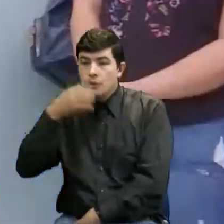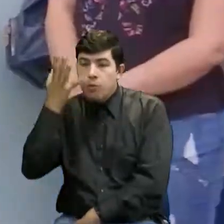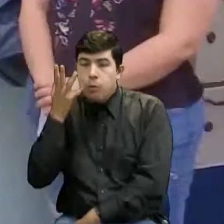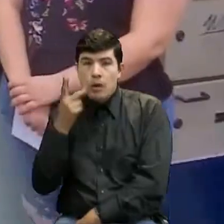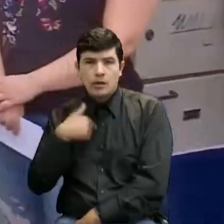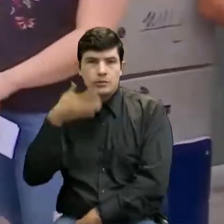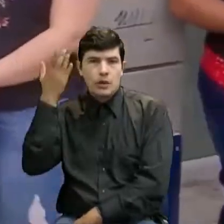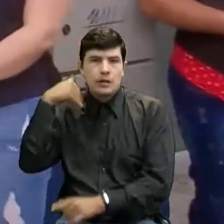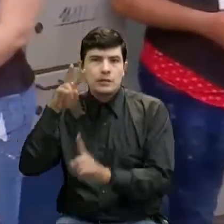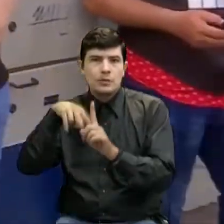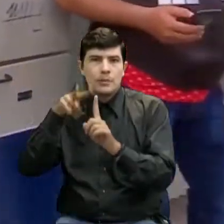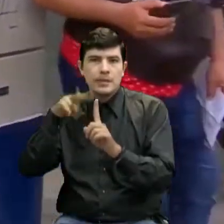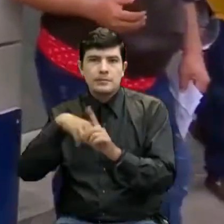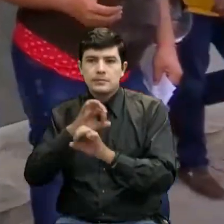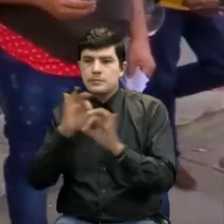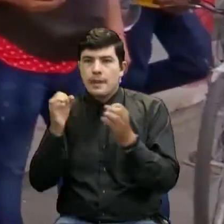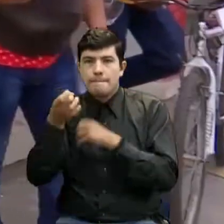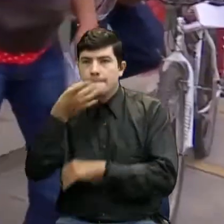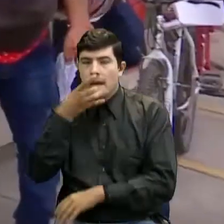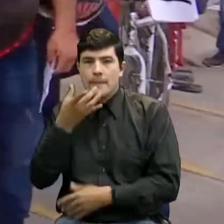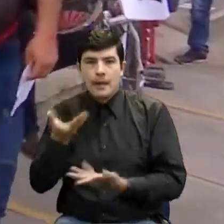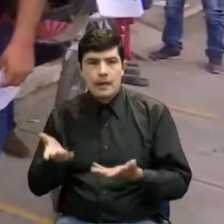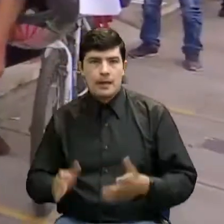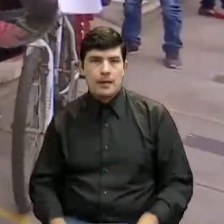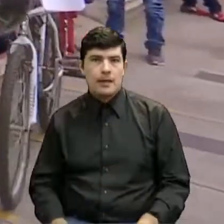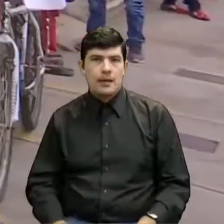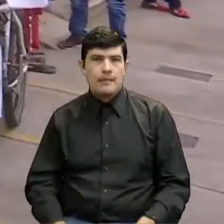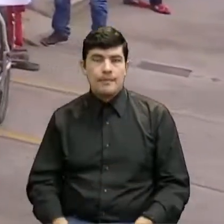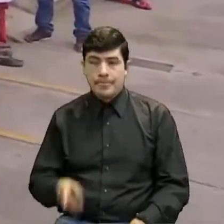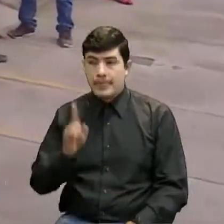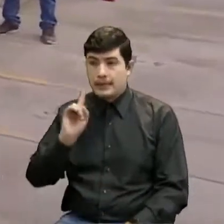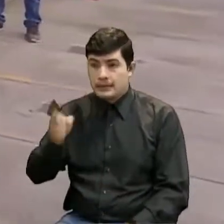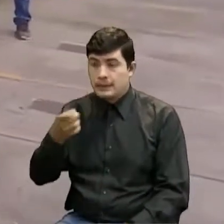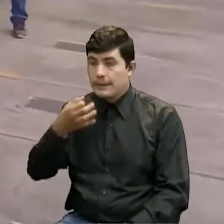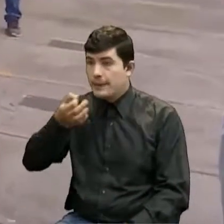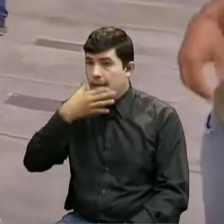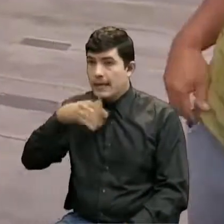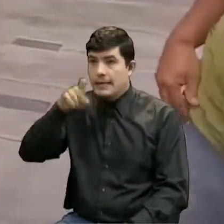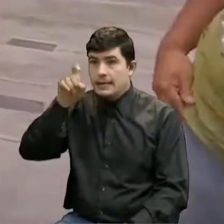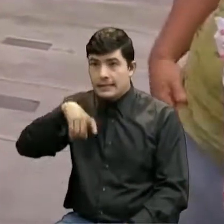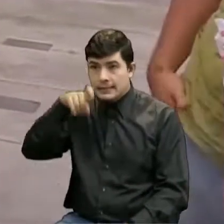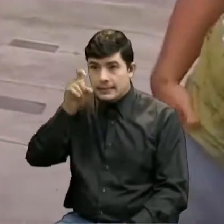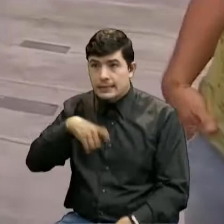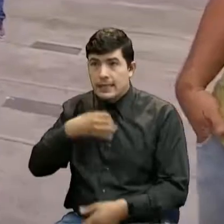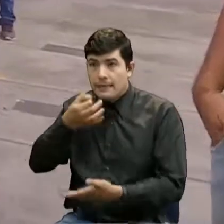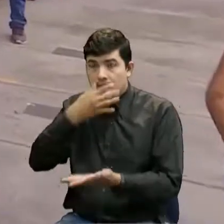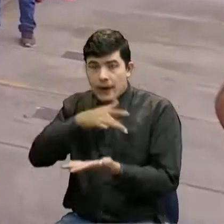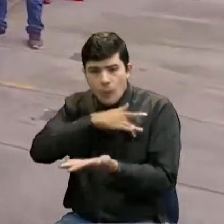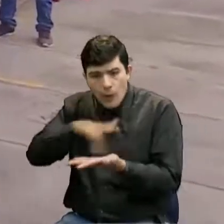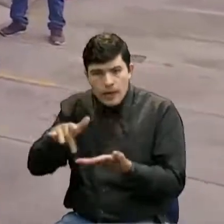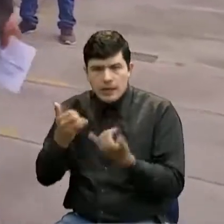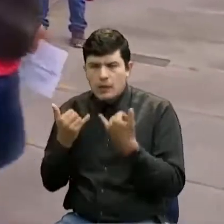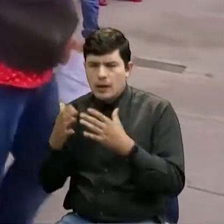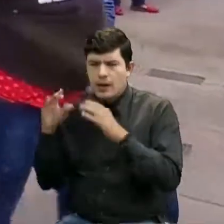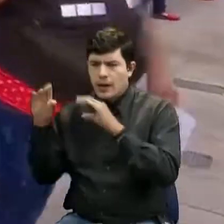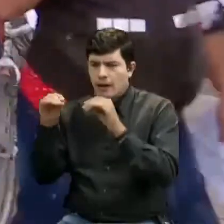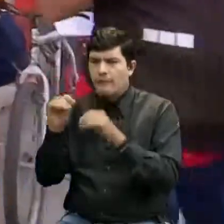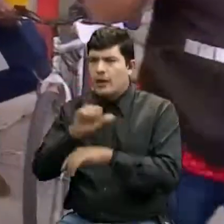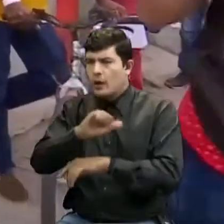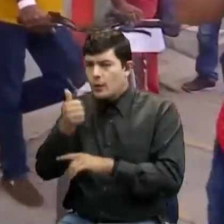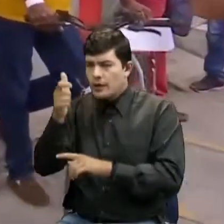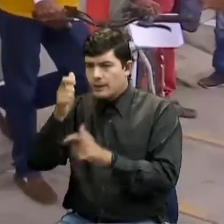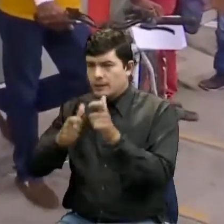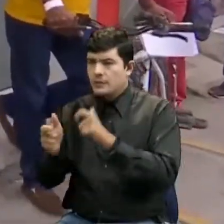tengo dos meses de no tomar un medicamento que requiere de tomar urgentemente vamos a hablar con otras personas se